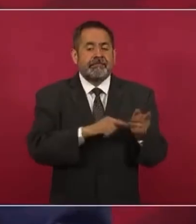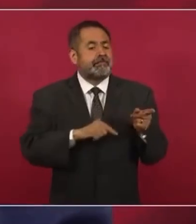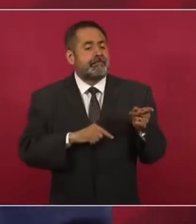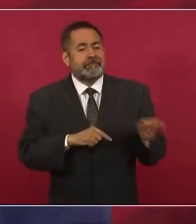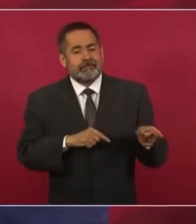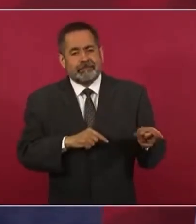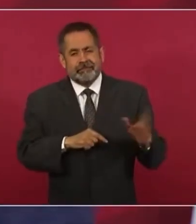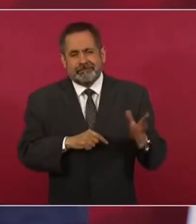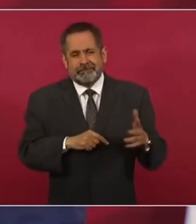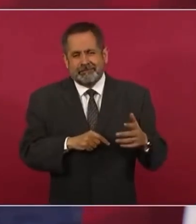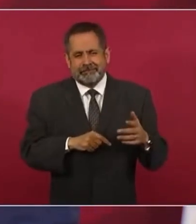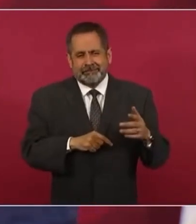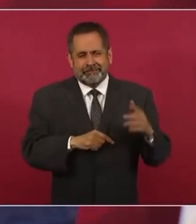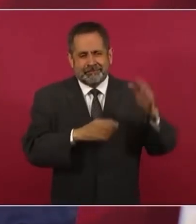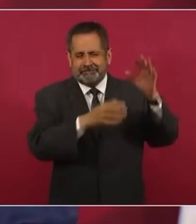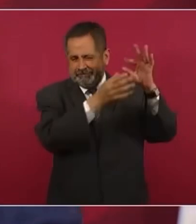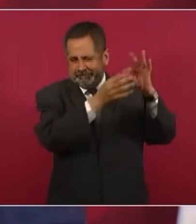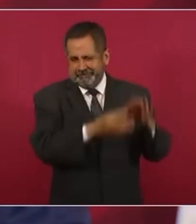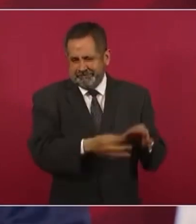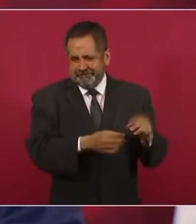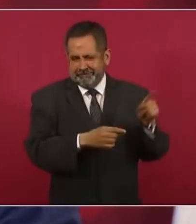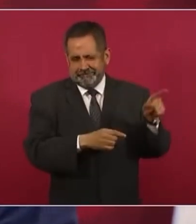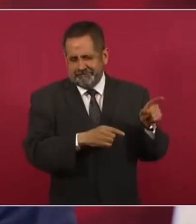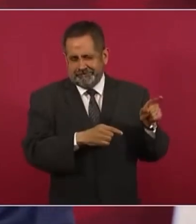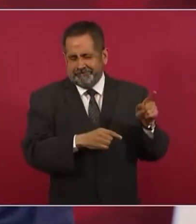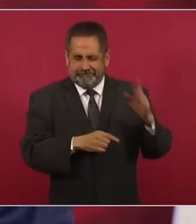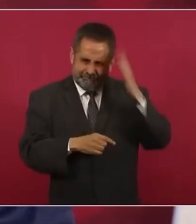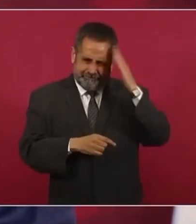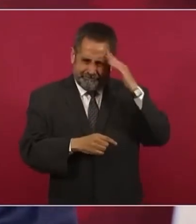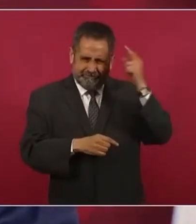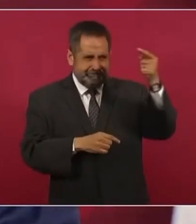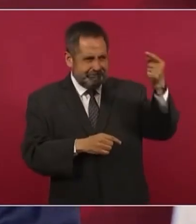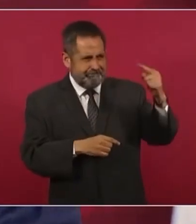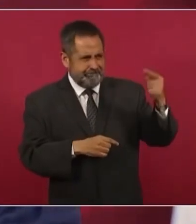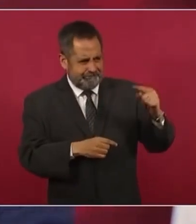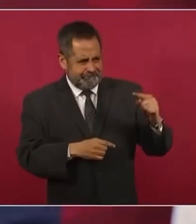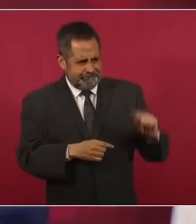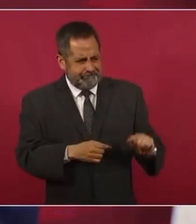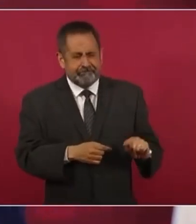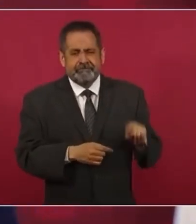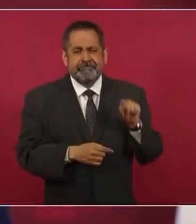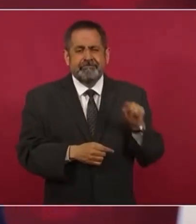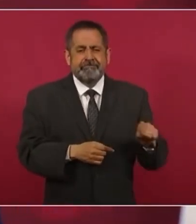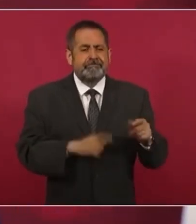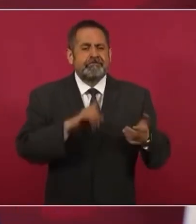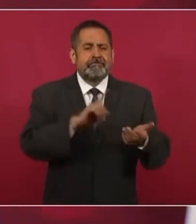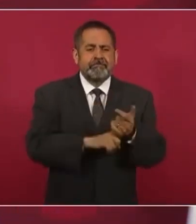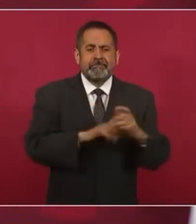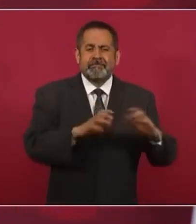que es una cadena de mando, son los fondos de inversión.